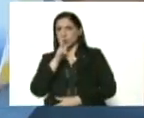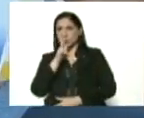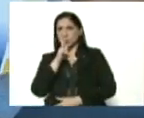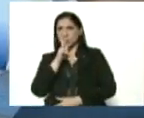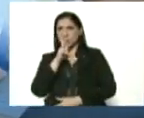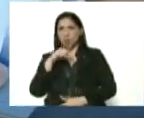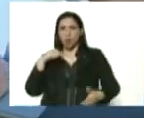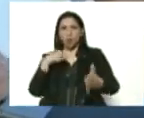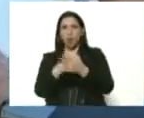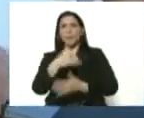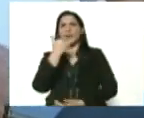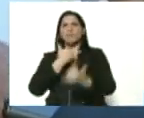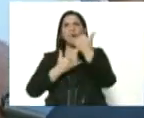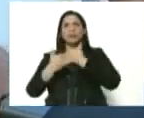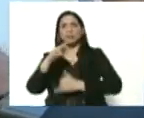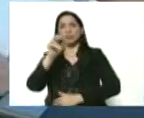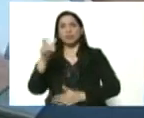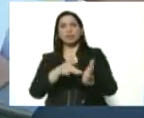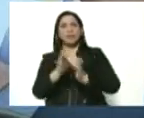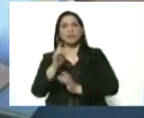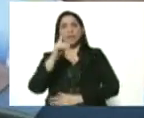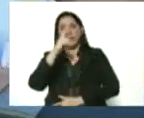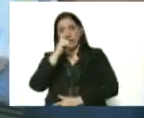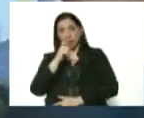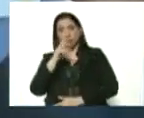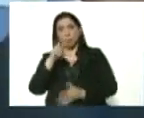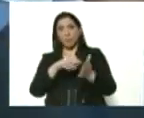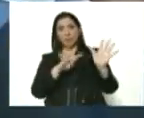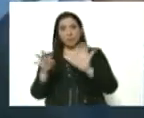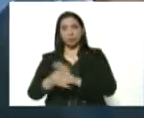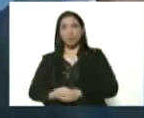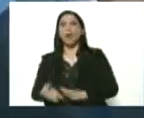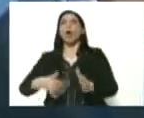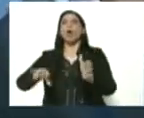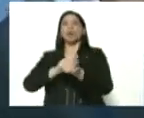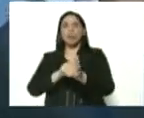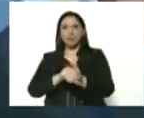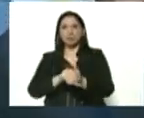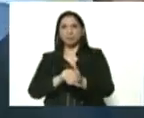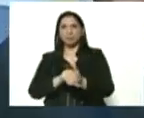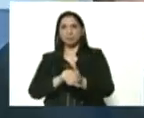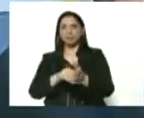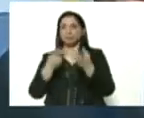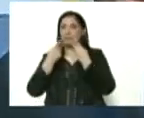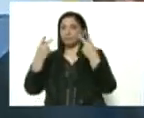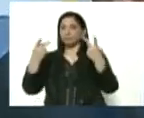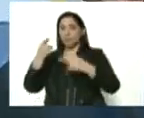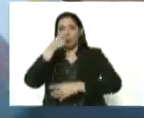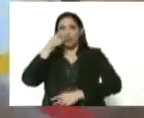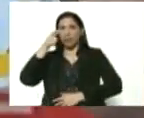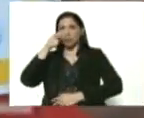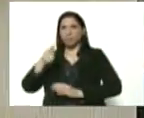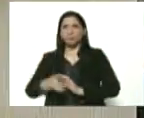del golpe fallido del 30 de abril de 2019. Y otra vez Bolton en conocimiento de la operación.